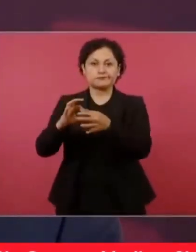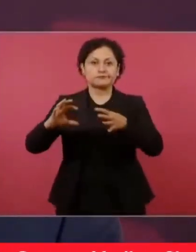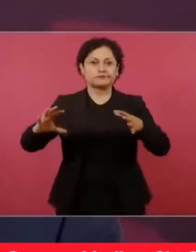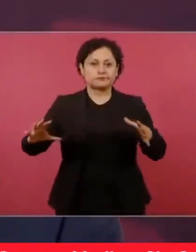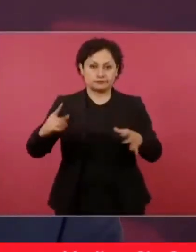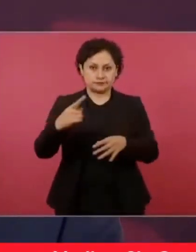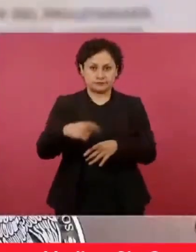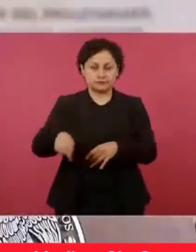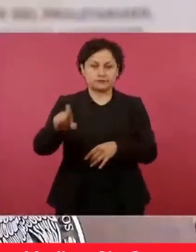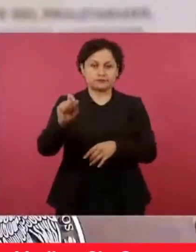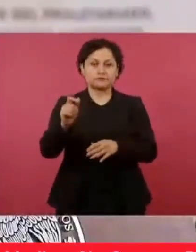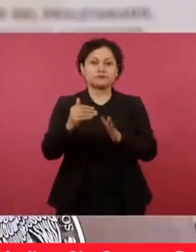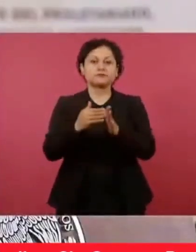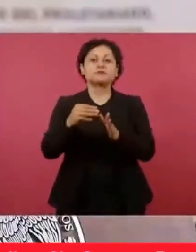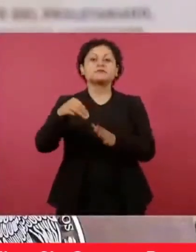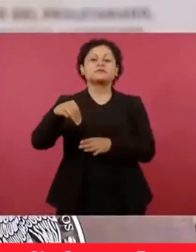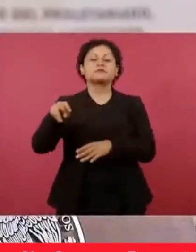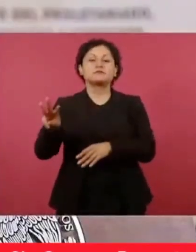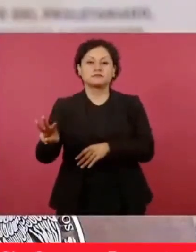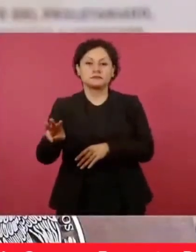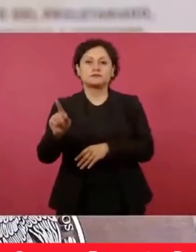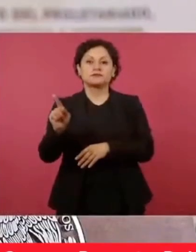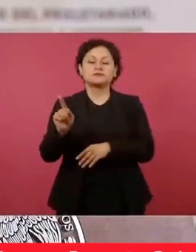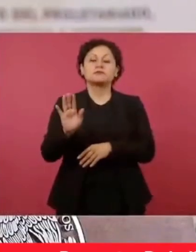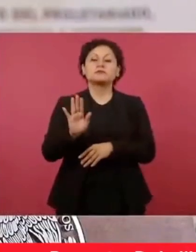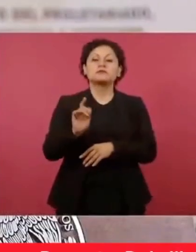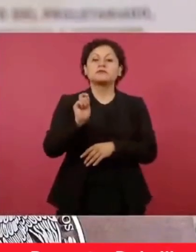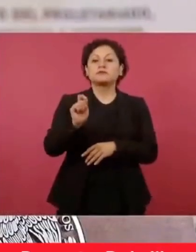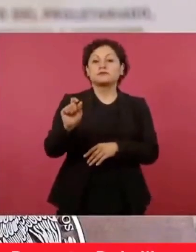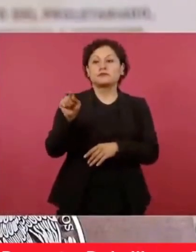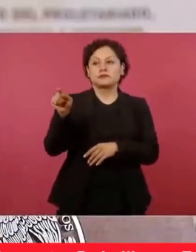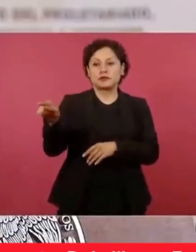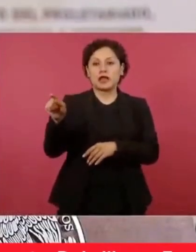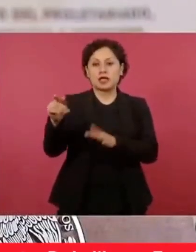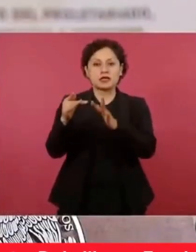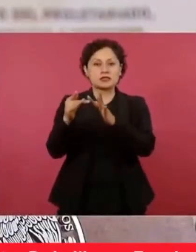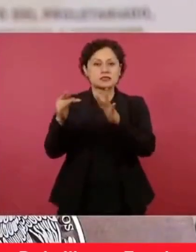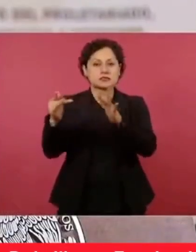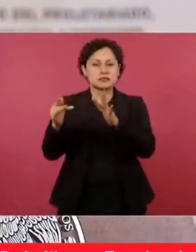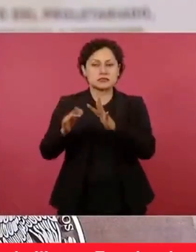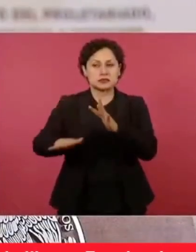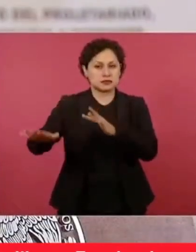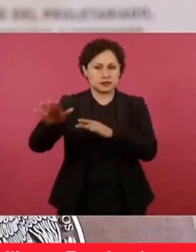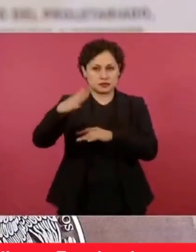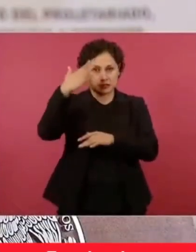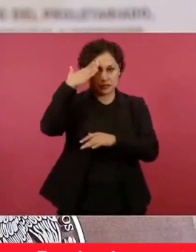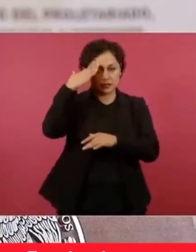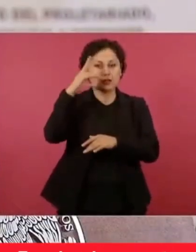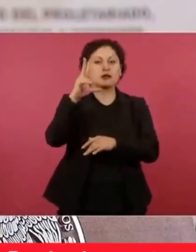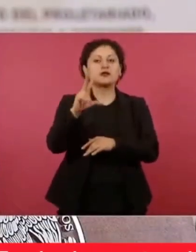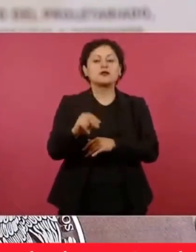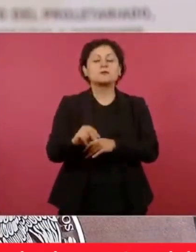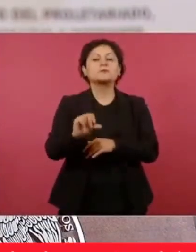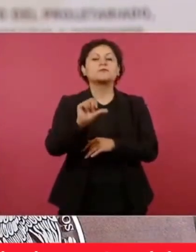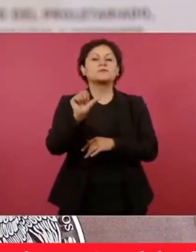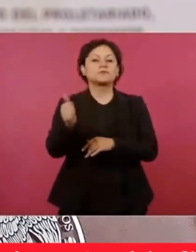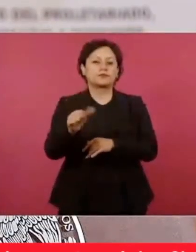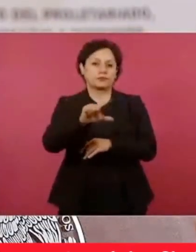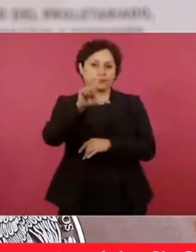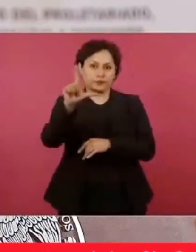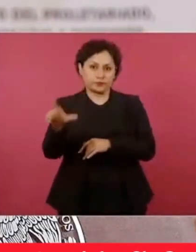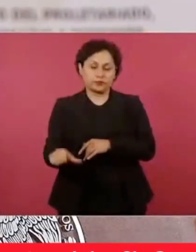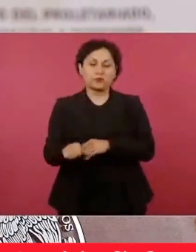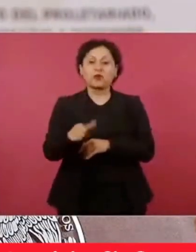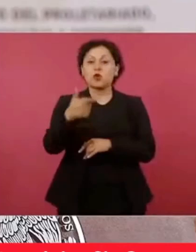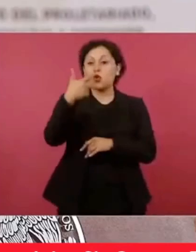las 20:08, ahí en ese periodo no hubo centrales desconectadas. A las 20:08 solicitamos el inicio